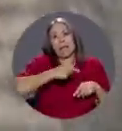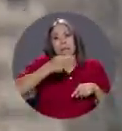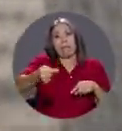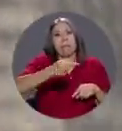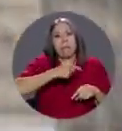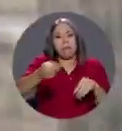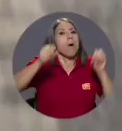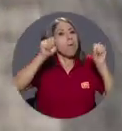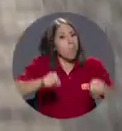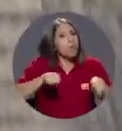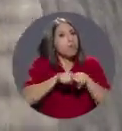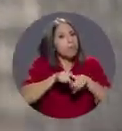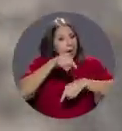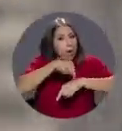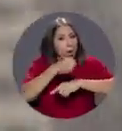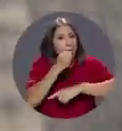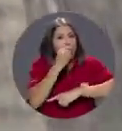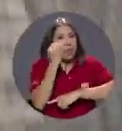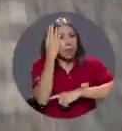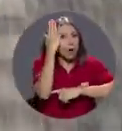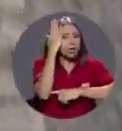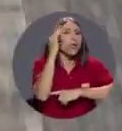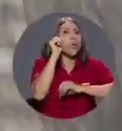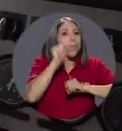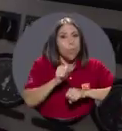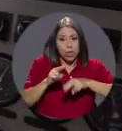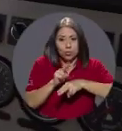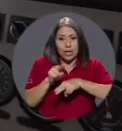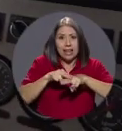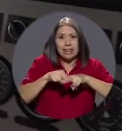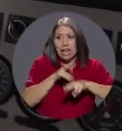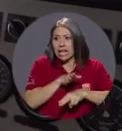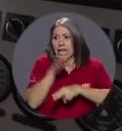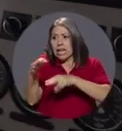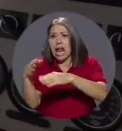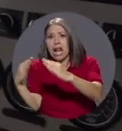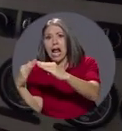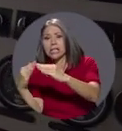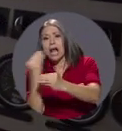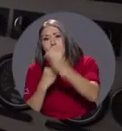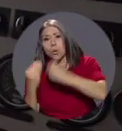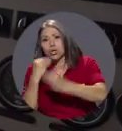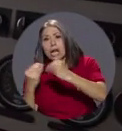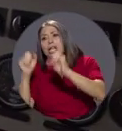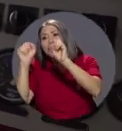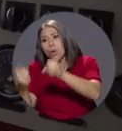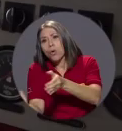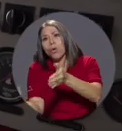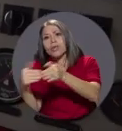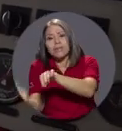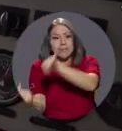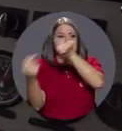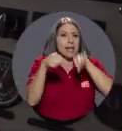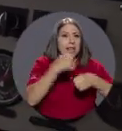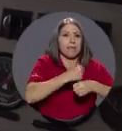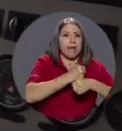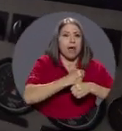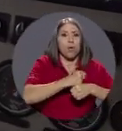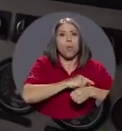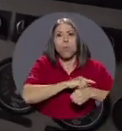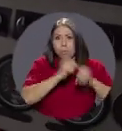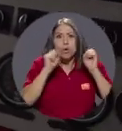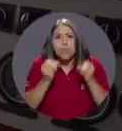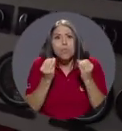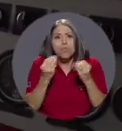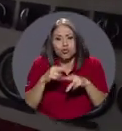almorzar, y se monta en el tren y puede volver a su trabajo por las frecuencias que estamos ofreciendo. Igual la cantidad de equipo